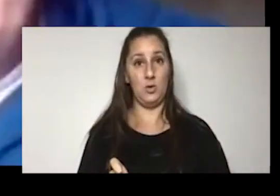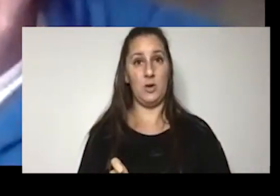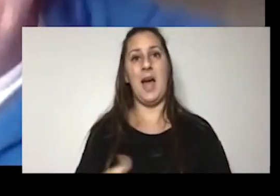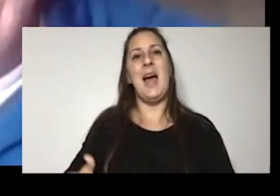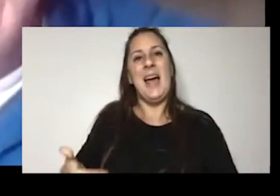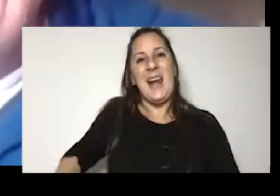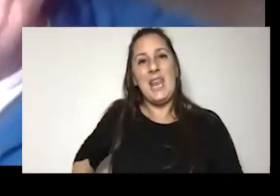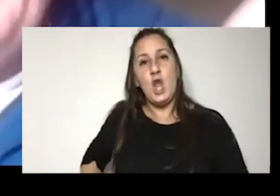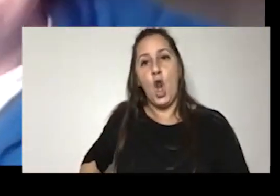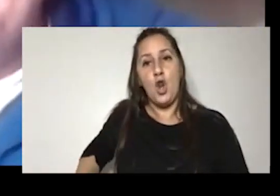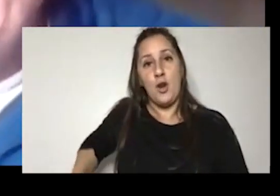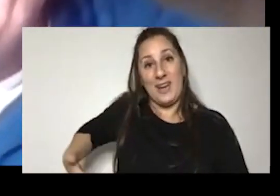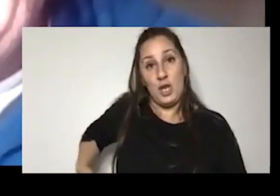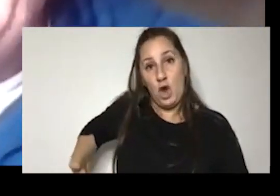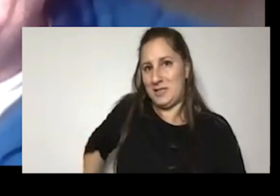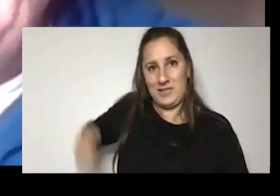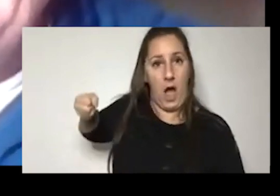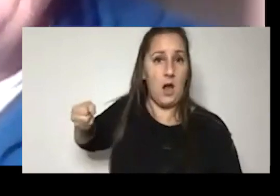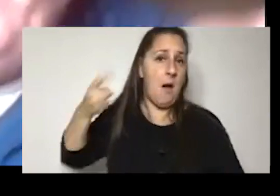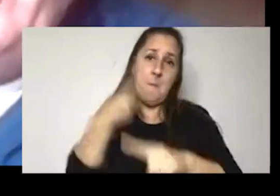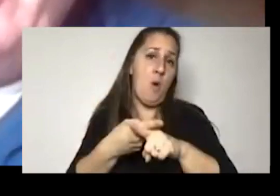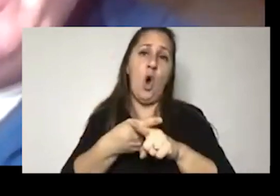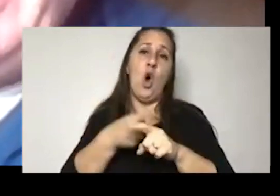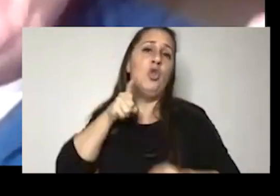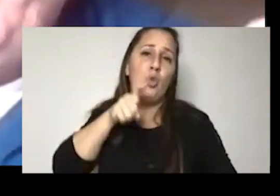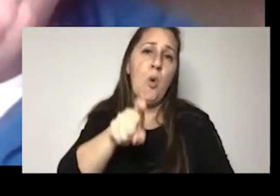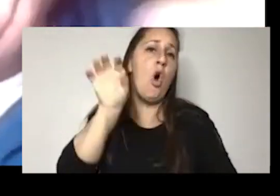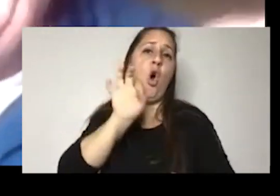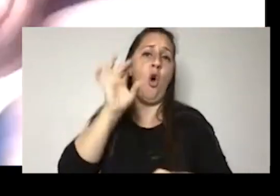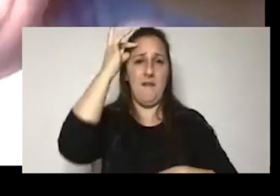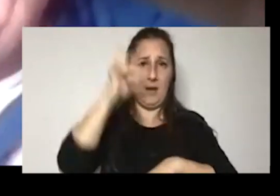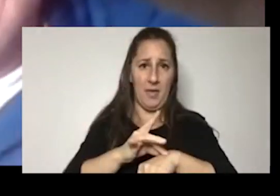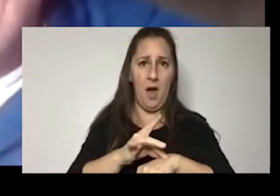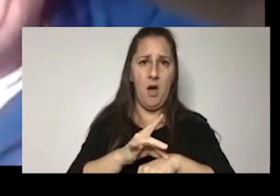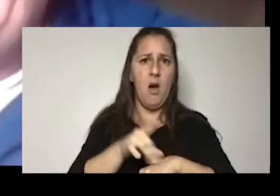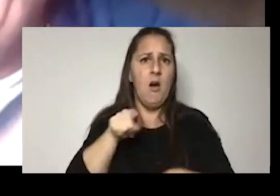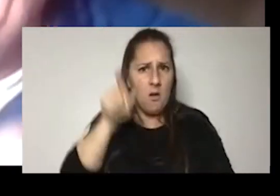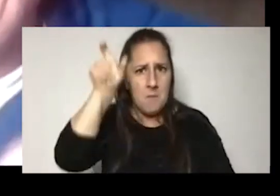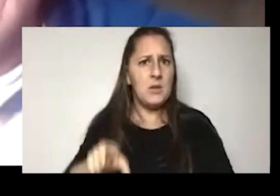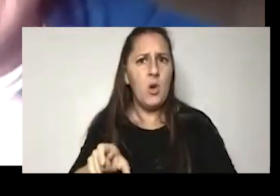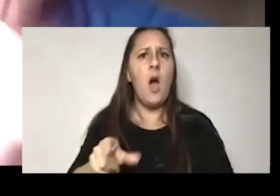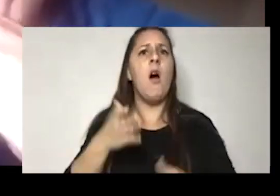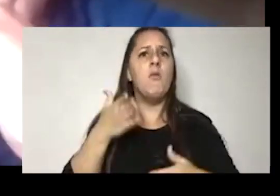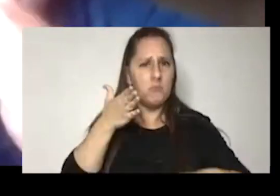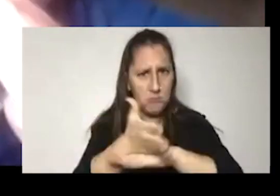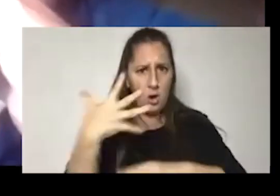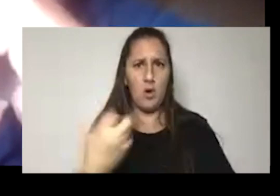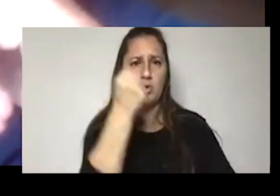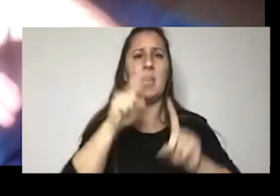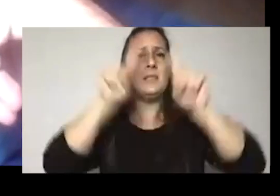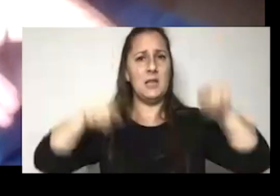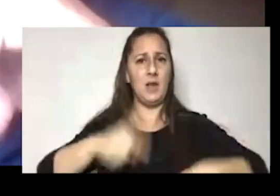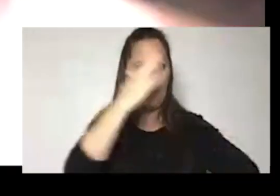por una enfermedad o por un tumor maligno, ¿se puede considerar o puede tener acceso a tener el certificado de